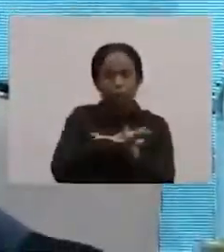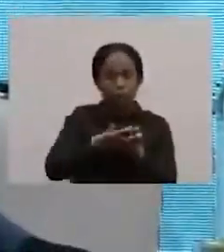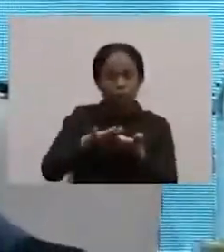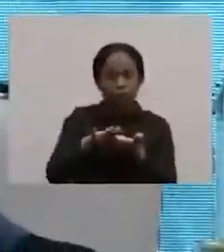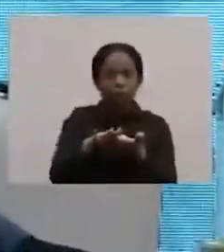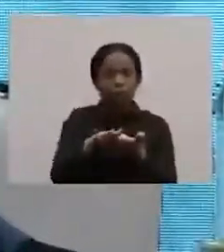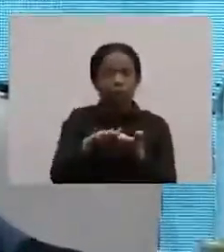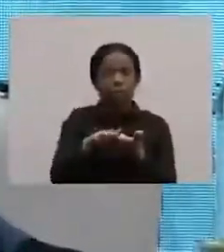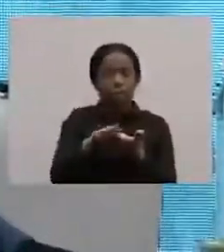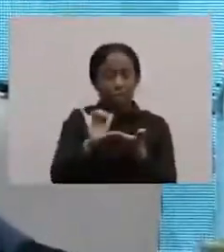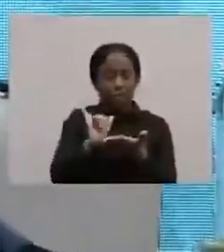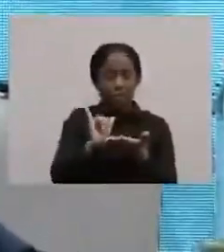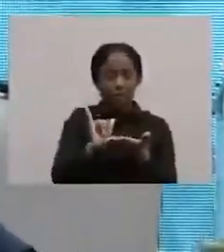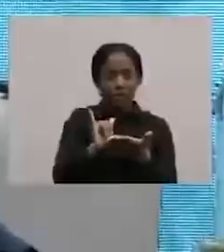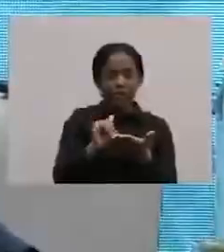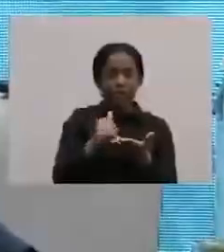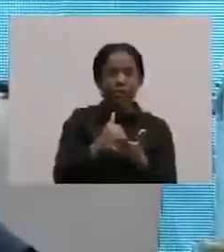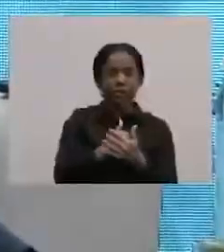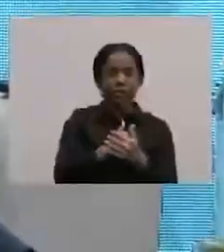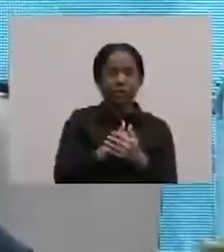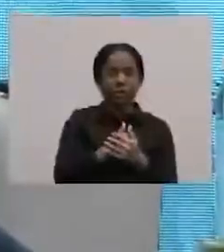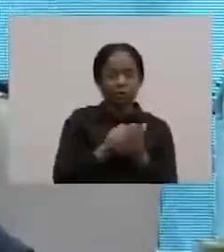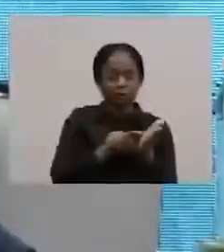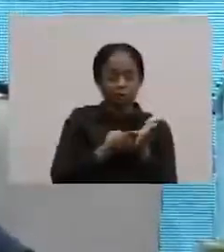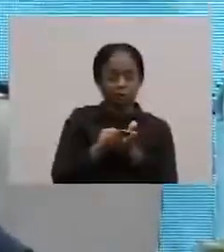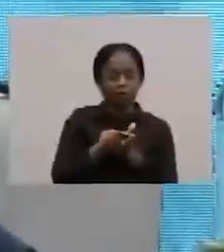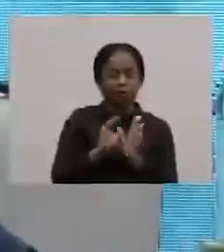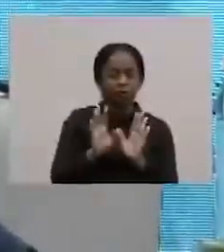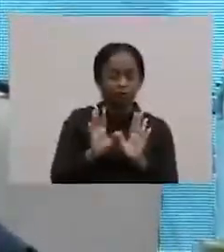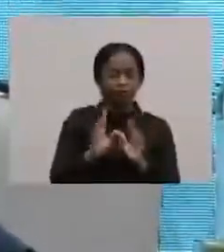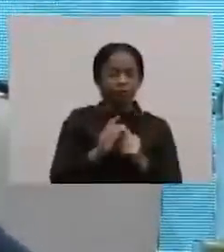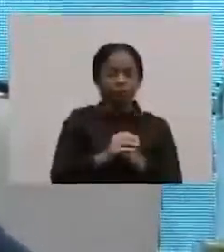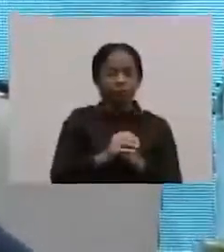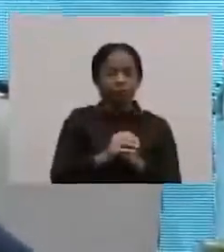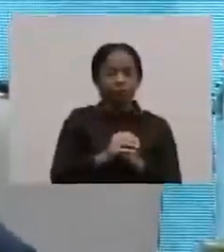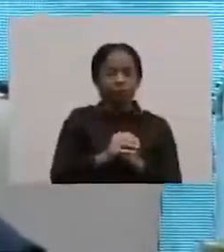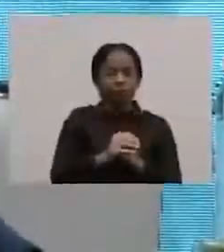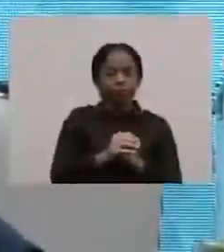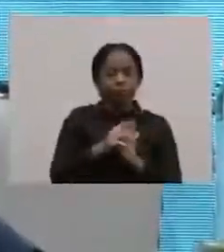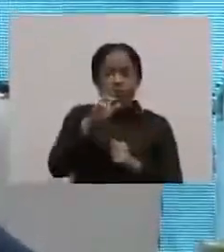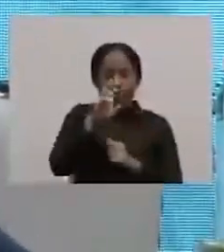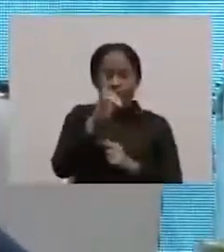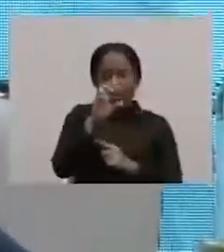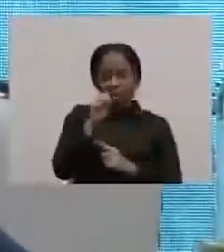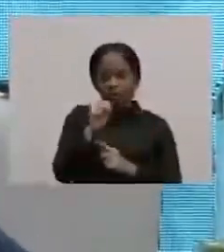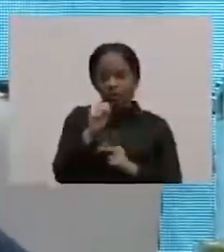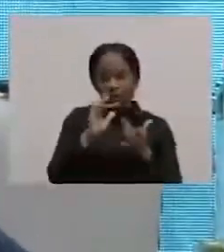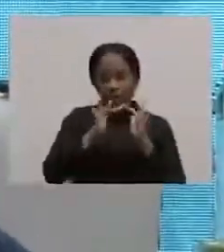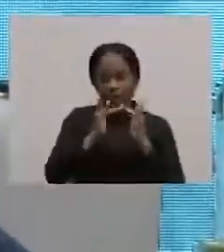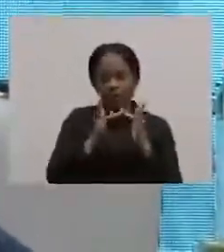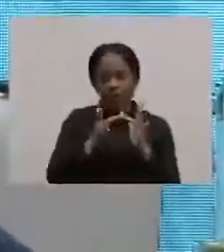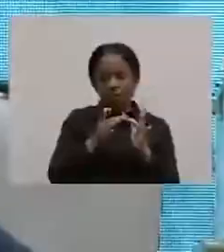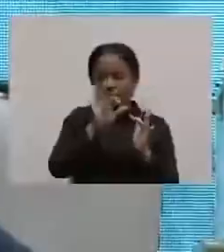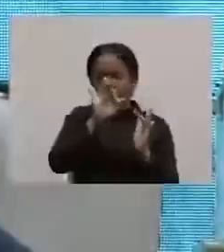útiles y que sean veraces. Miren, las redes sociales